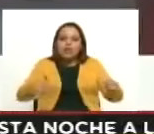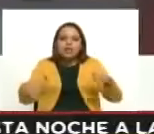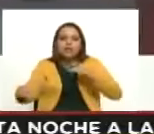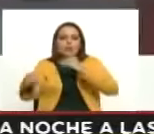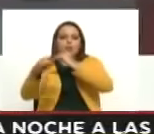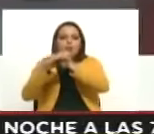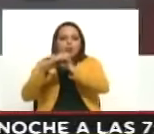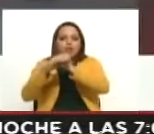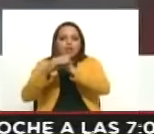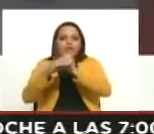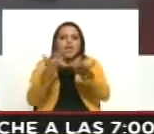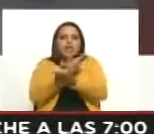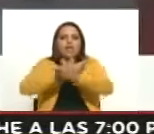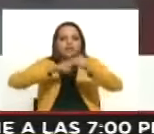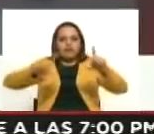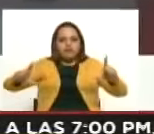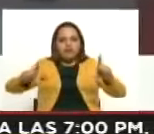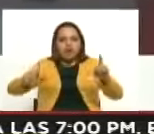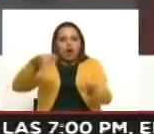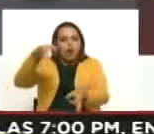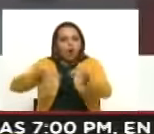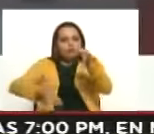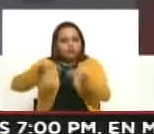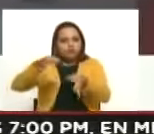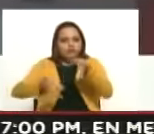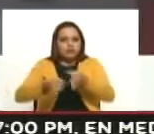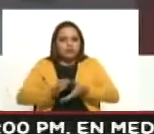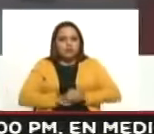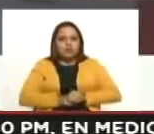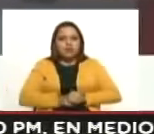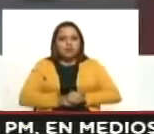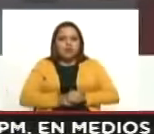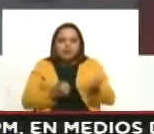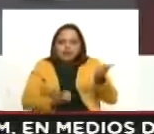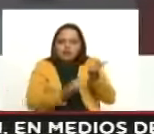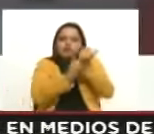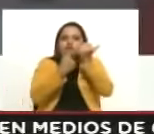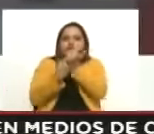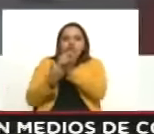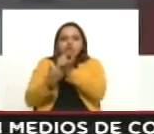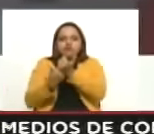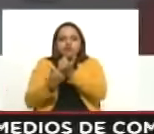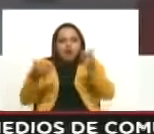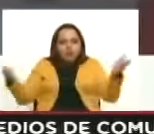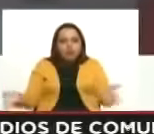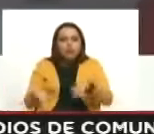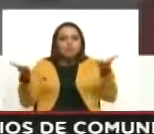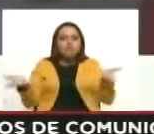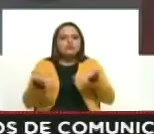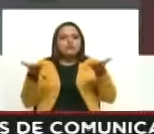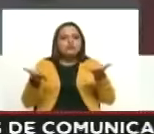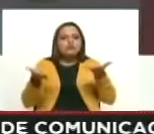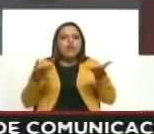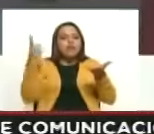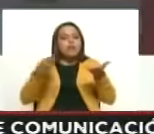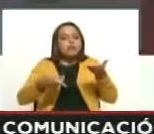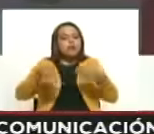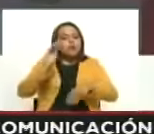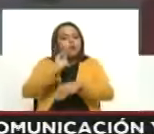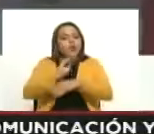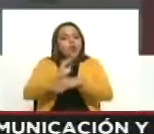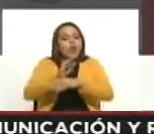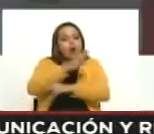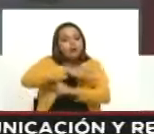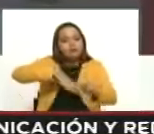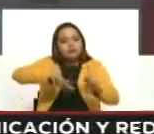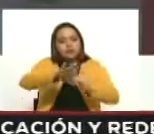igualdad, libertad, justicia, solidaridad, promoción y conservación